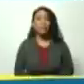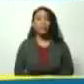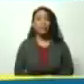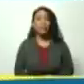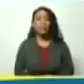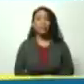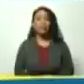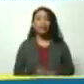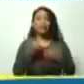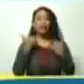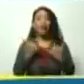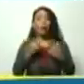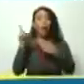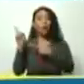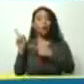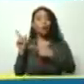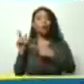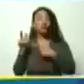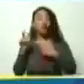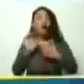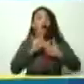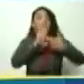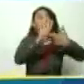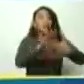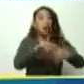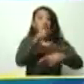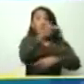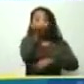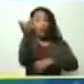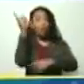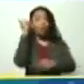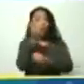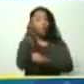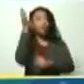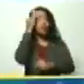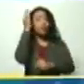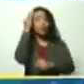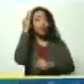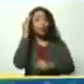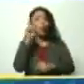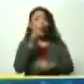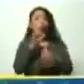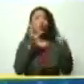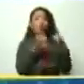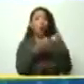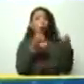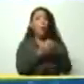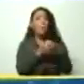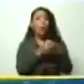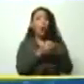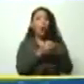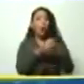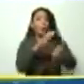ahora ellos representan debe saberlo ustedes un sector de la oposición venezolana un sector